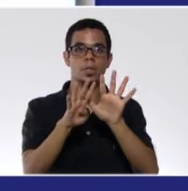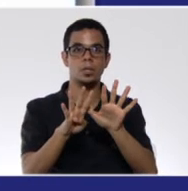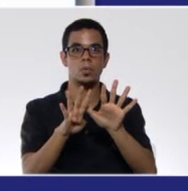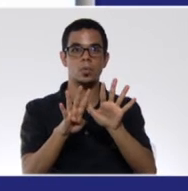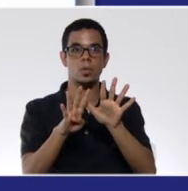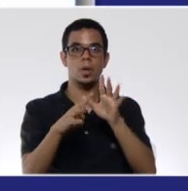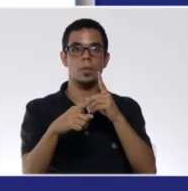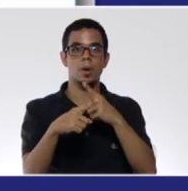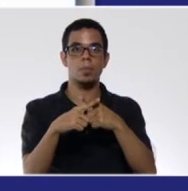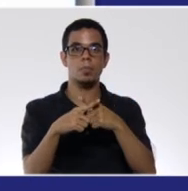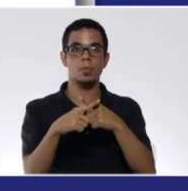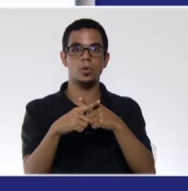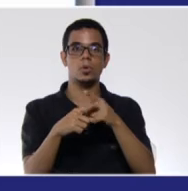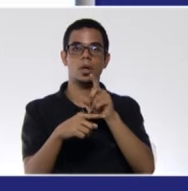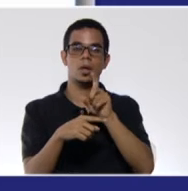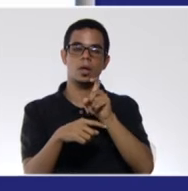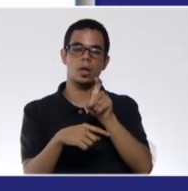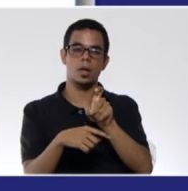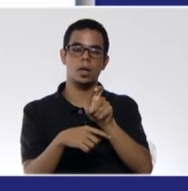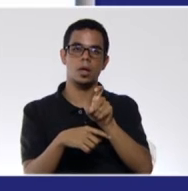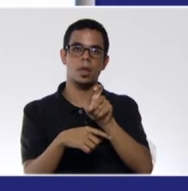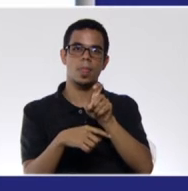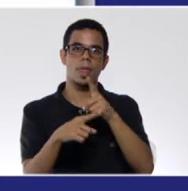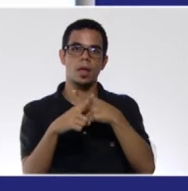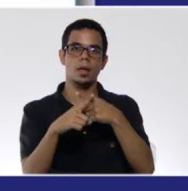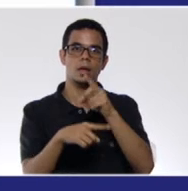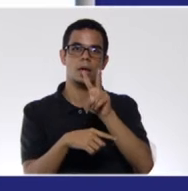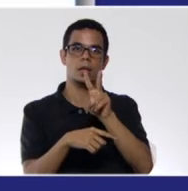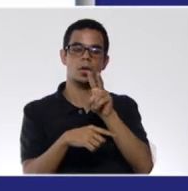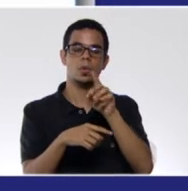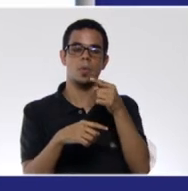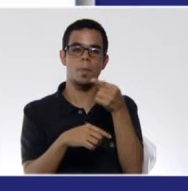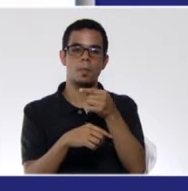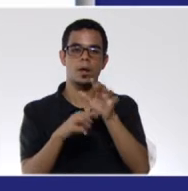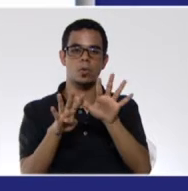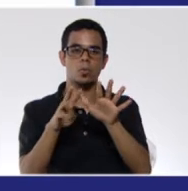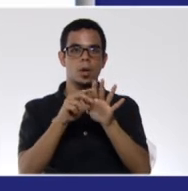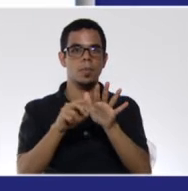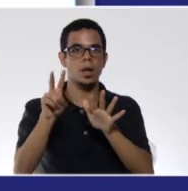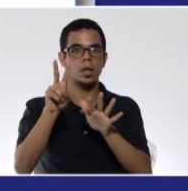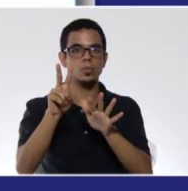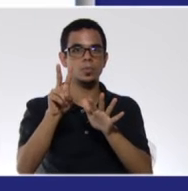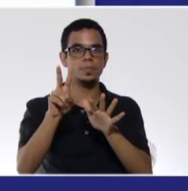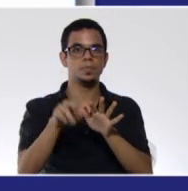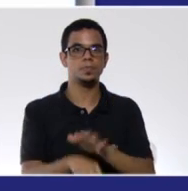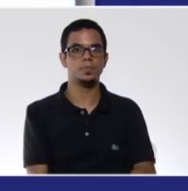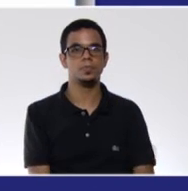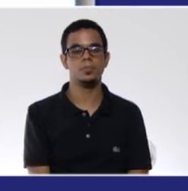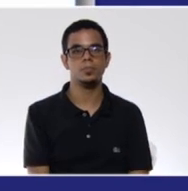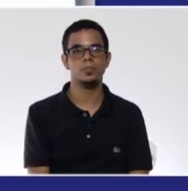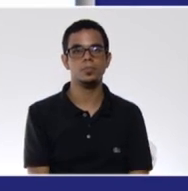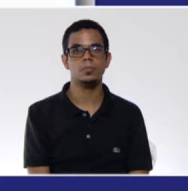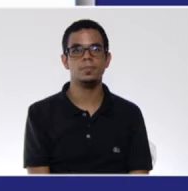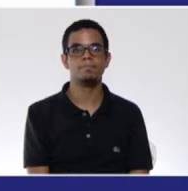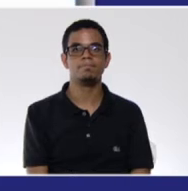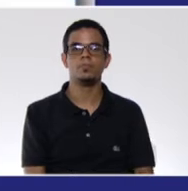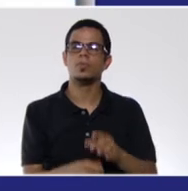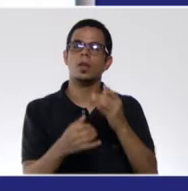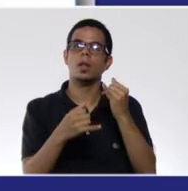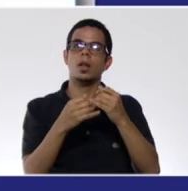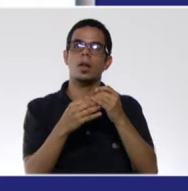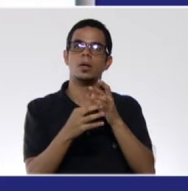x cuadrado menos 9 al cuadrado. 9 al cuadrado que da un resultado